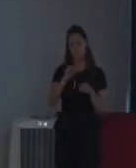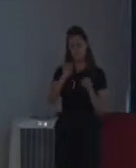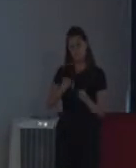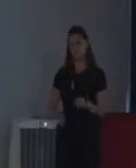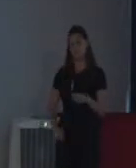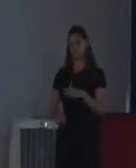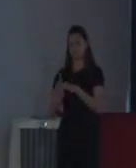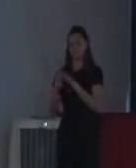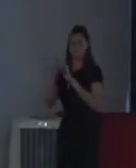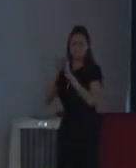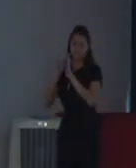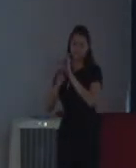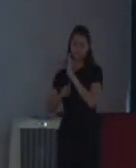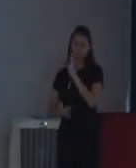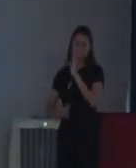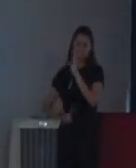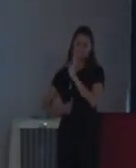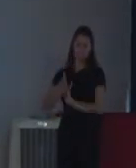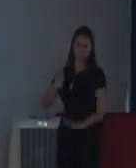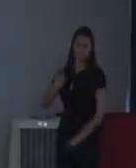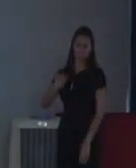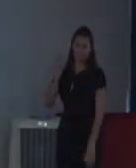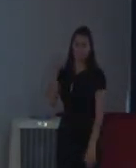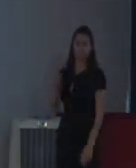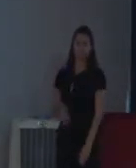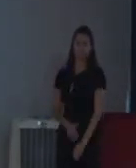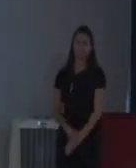normas, ¿sí?